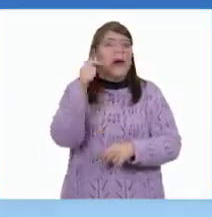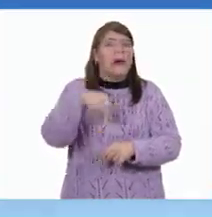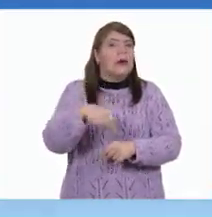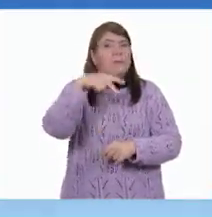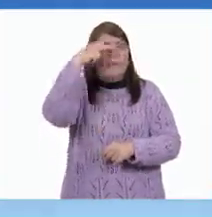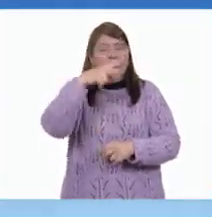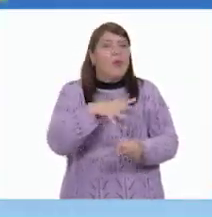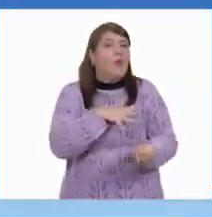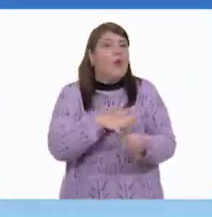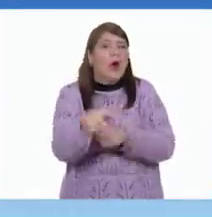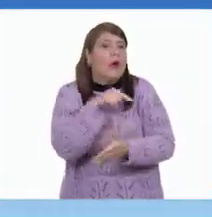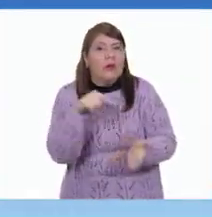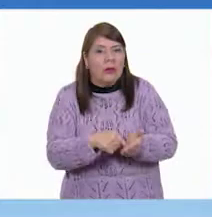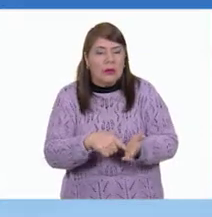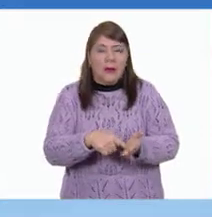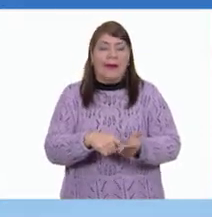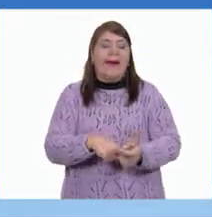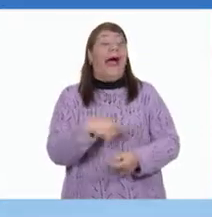sé, maestra!